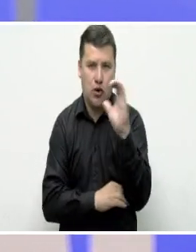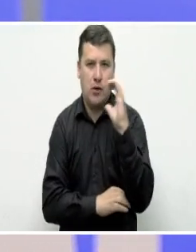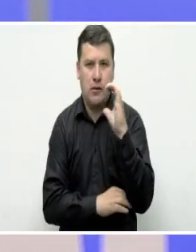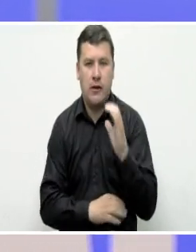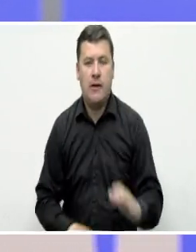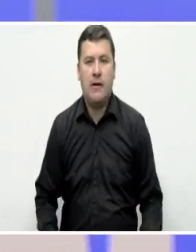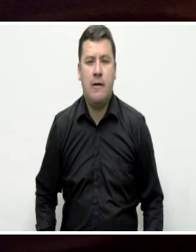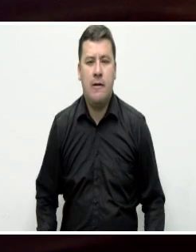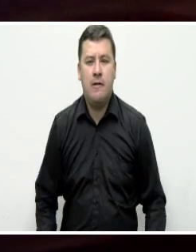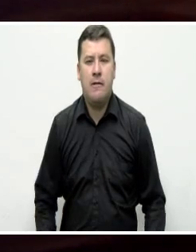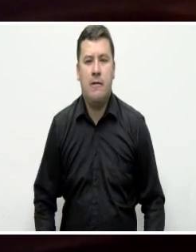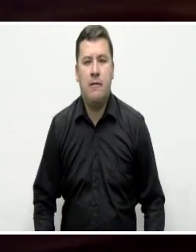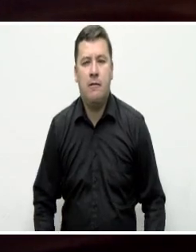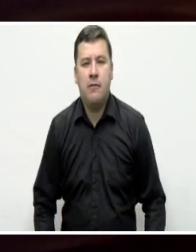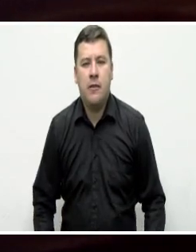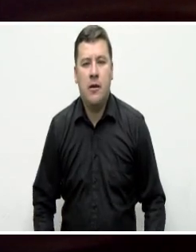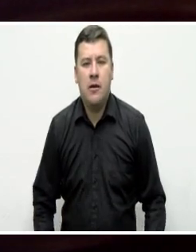colombianos.